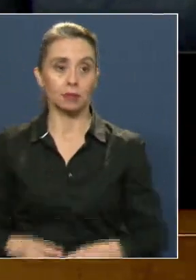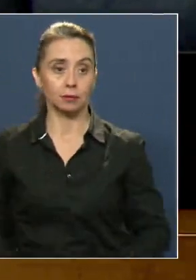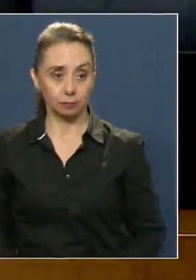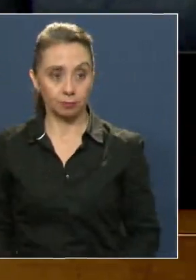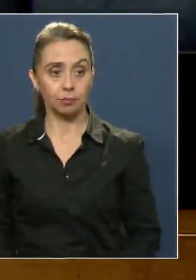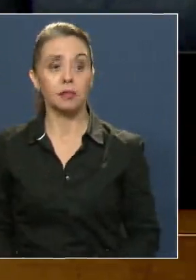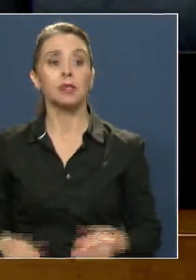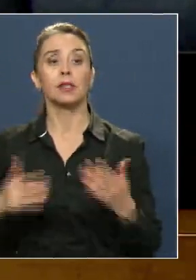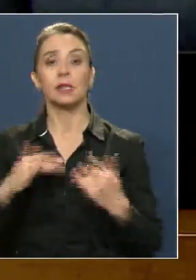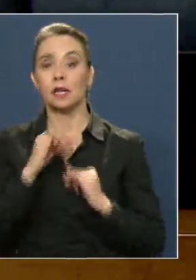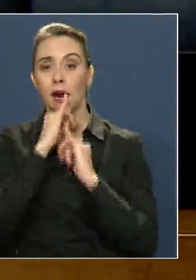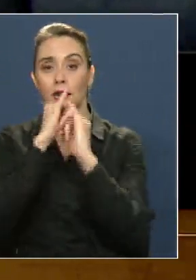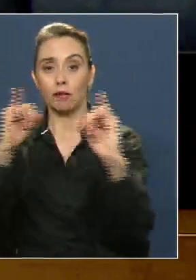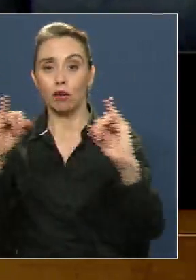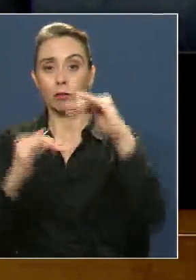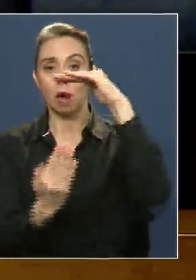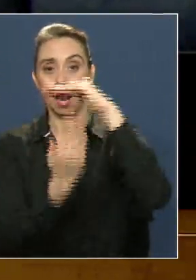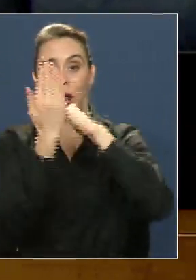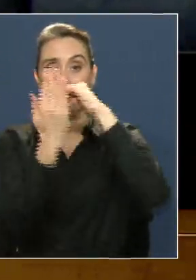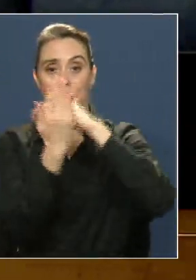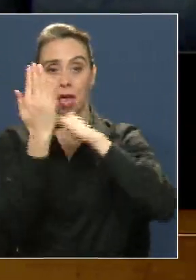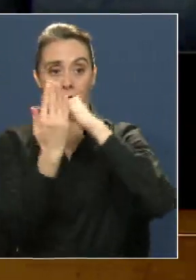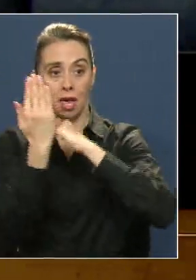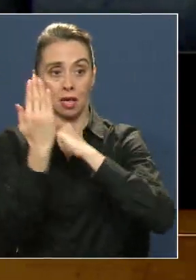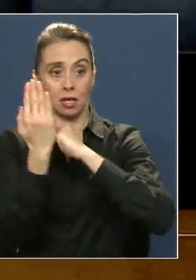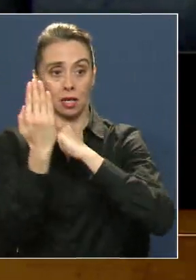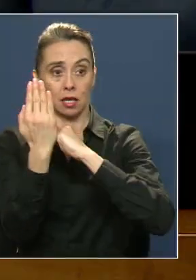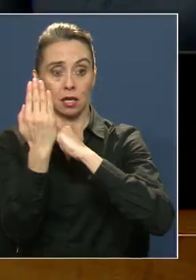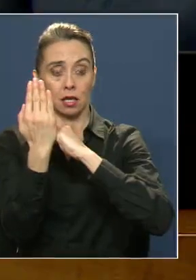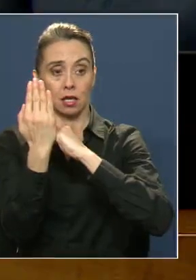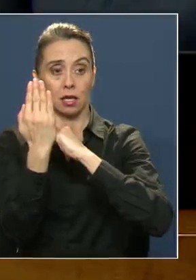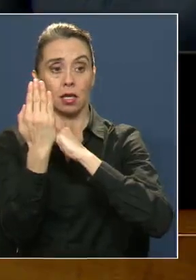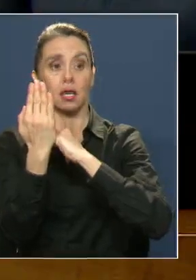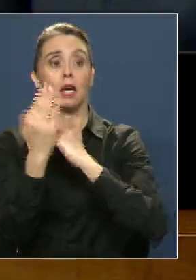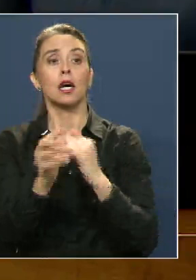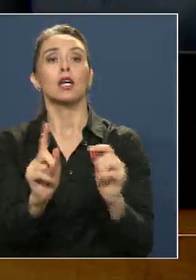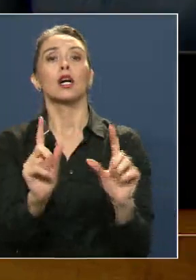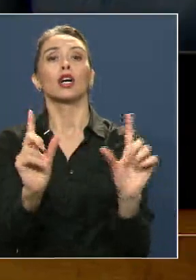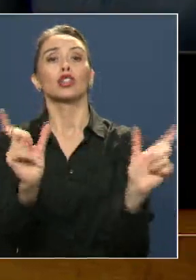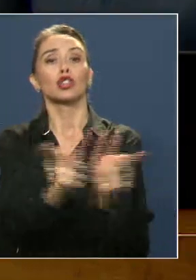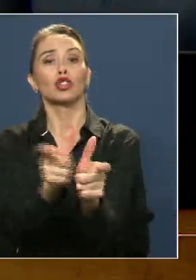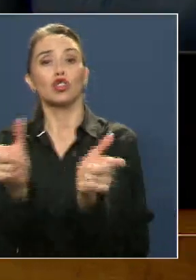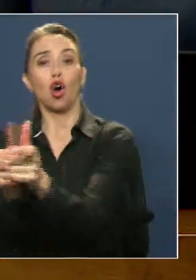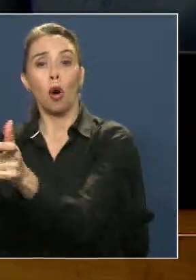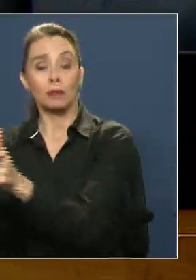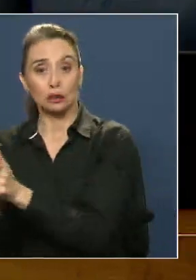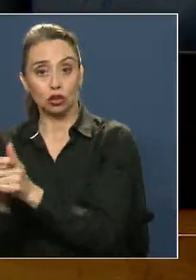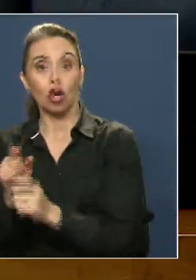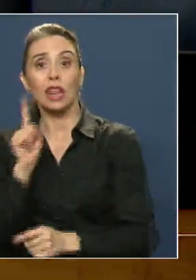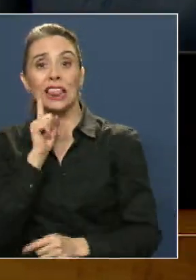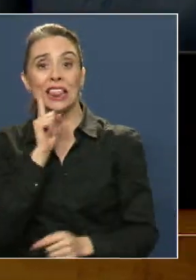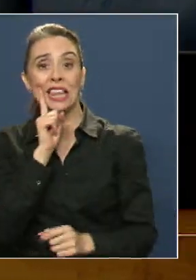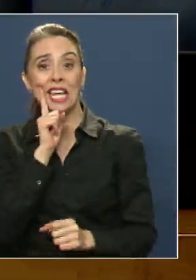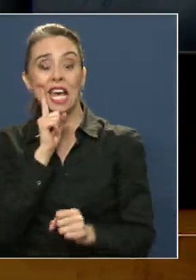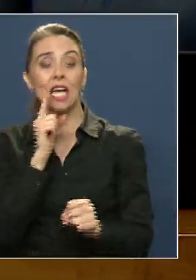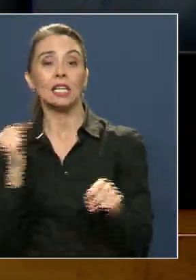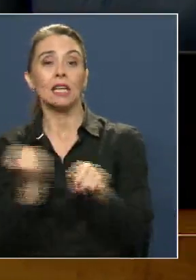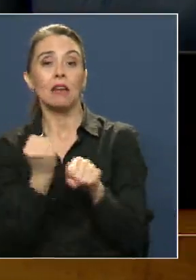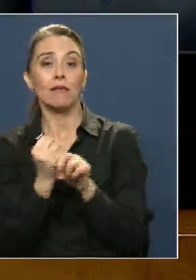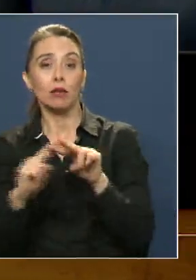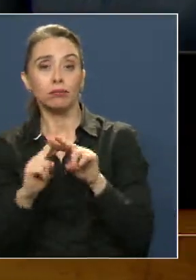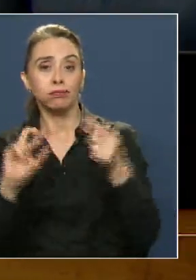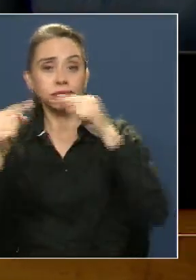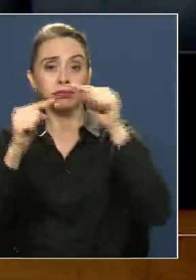Se informó en la mañana oportunamente de que, excepto aquellas comisiones que tengan trabajo legislativo